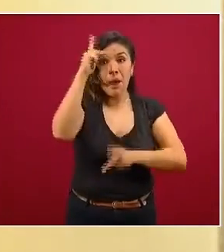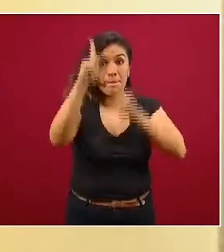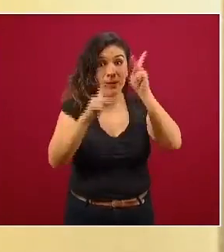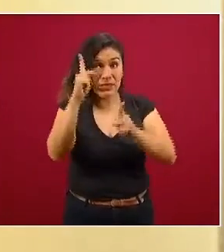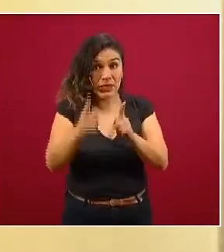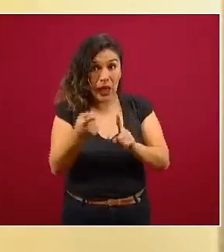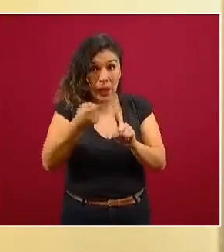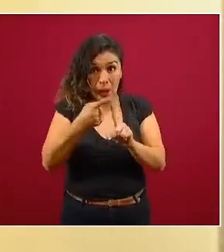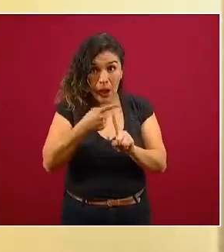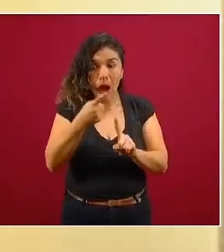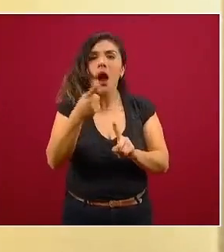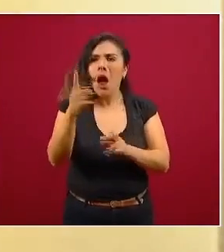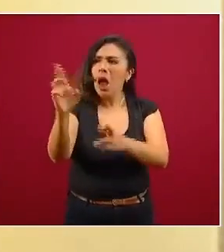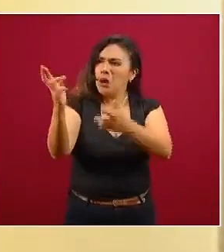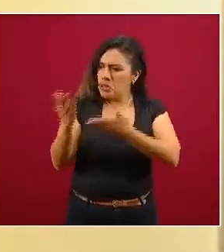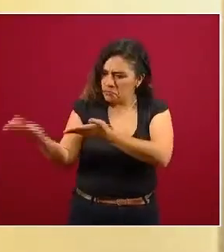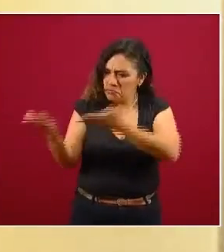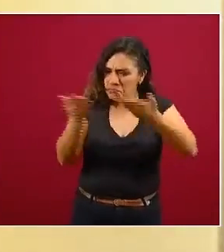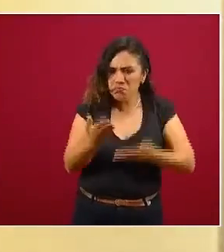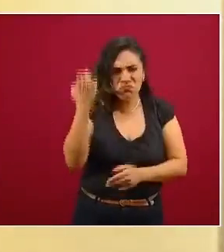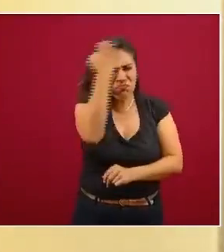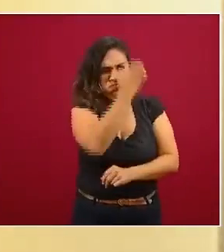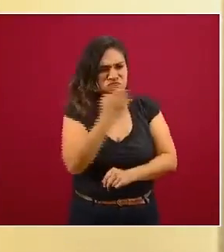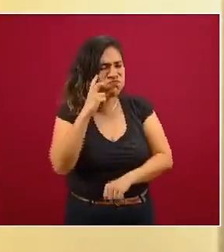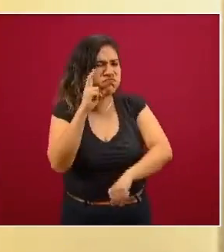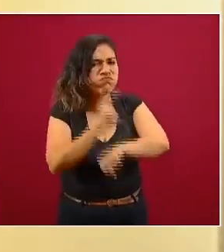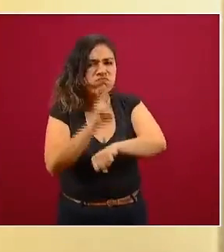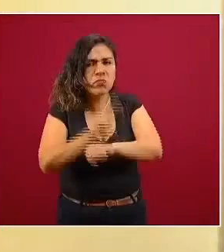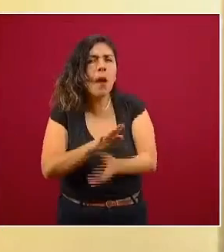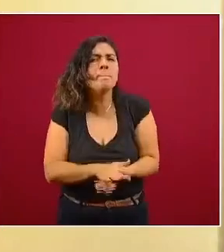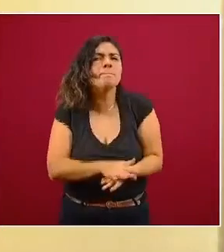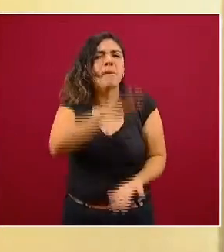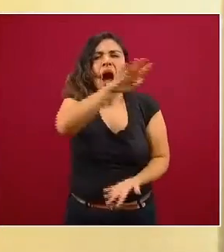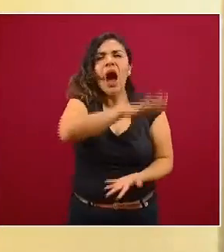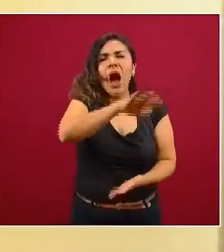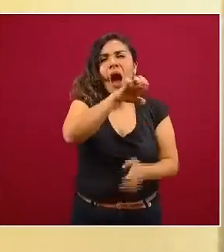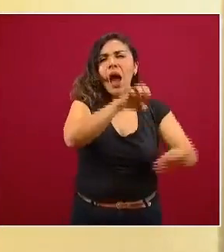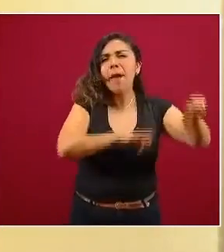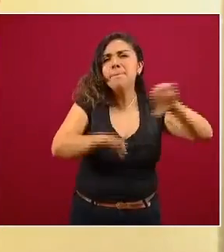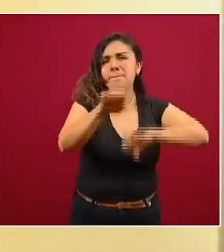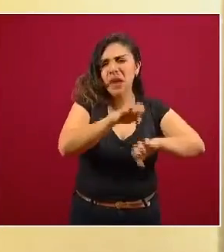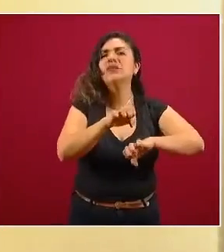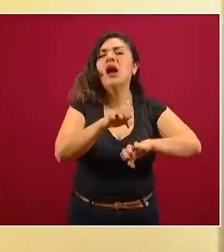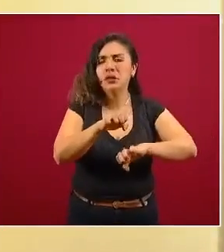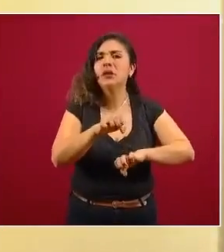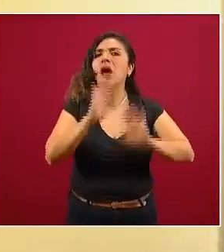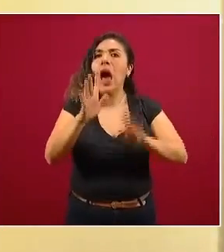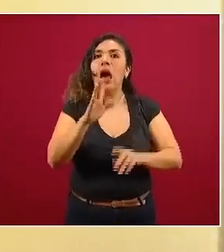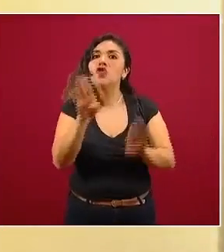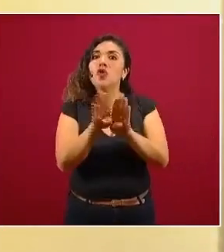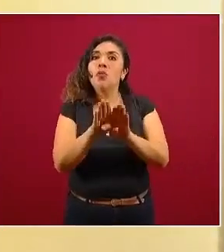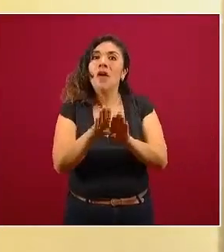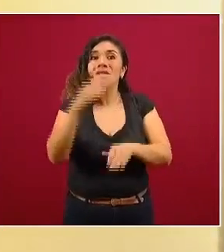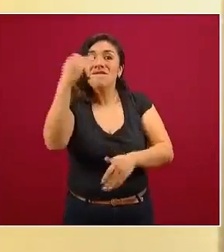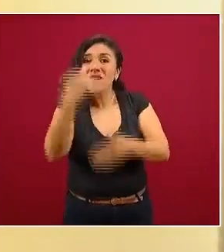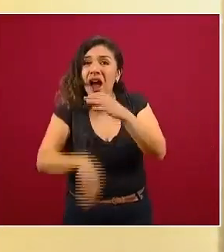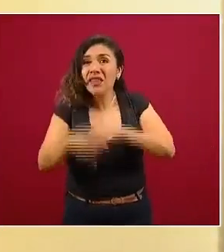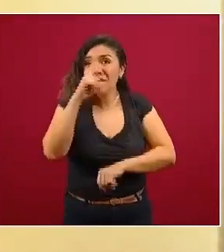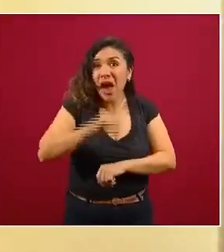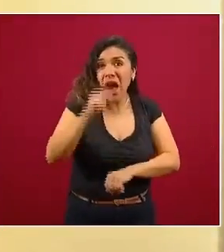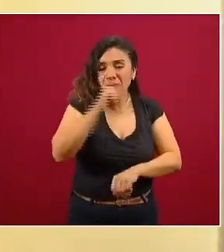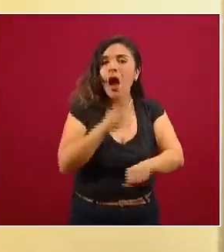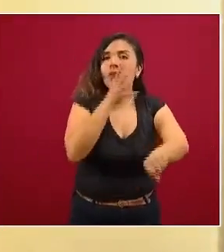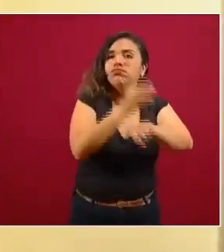la visita, lo reciben, se hace la inspección, y que la mayoría de las empresas logra recomponer sus